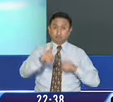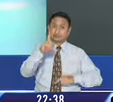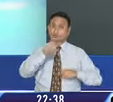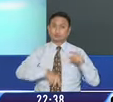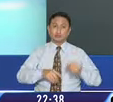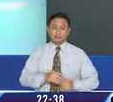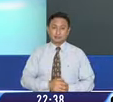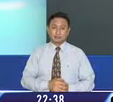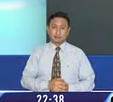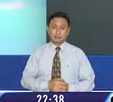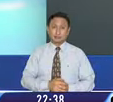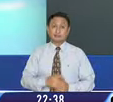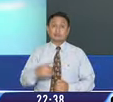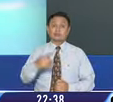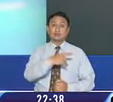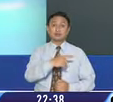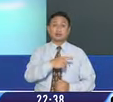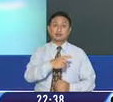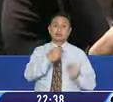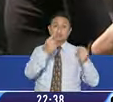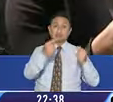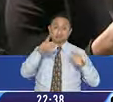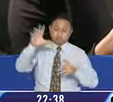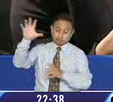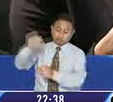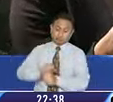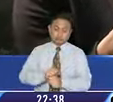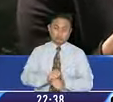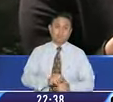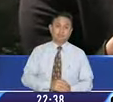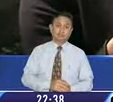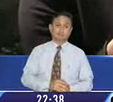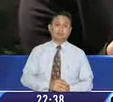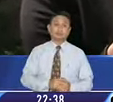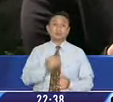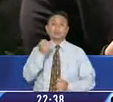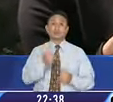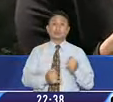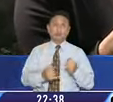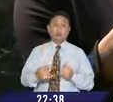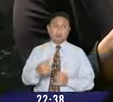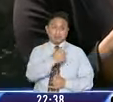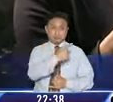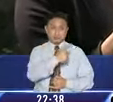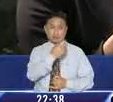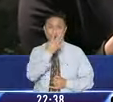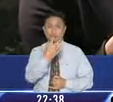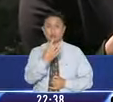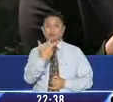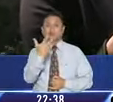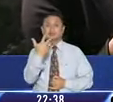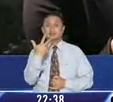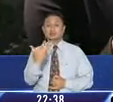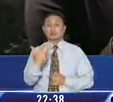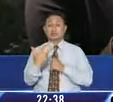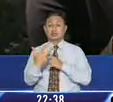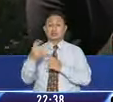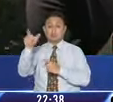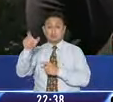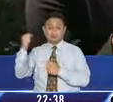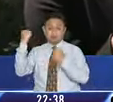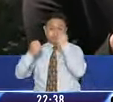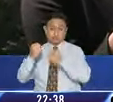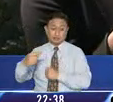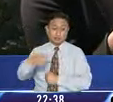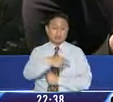bicicleta, pero rápidamente es interceptado. El último incidente son cuatro. Los tres que le asaltan le golpean al señor y el otro